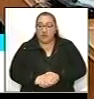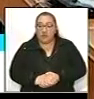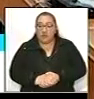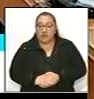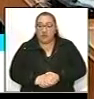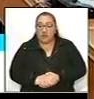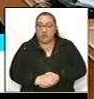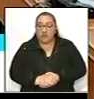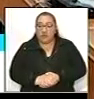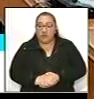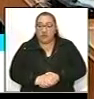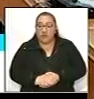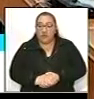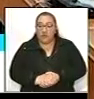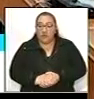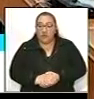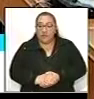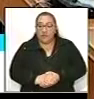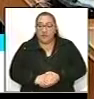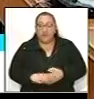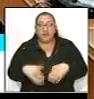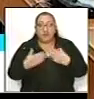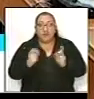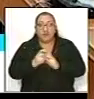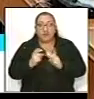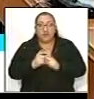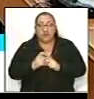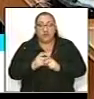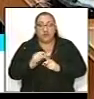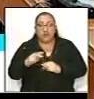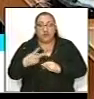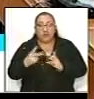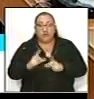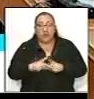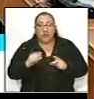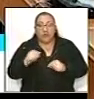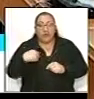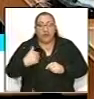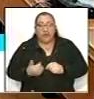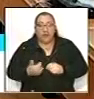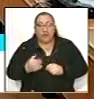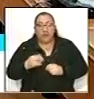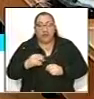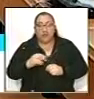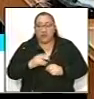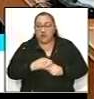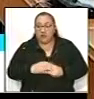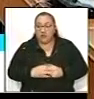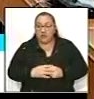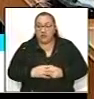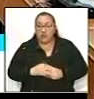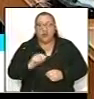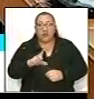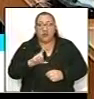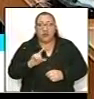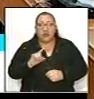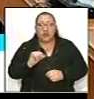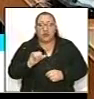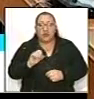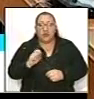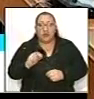Estado. Vamos a dar la palabra, en segundo lugar, a la señora Luyeva